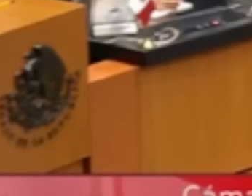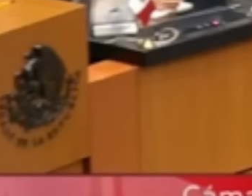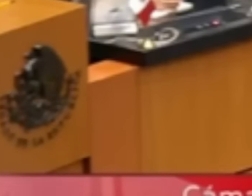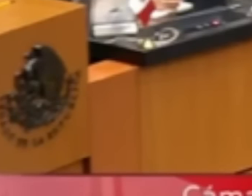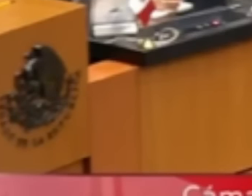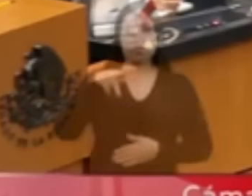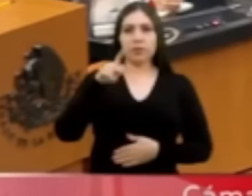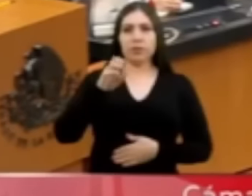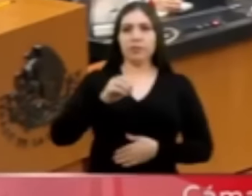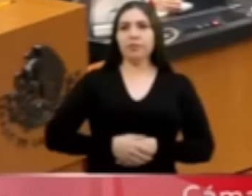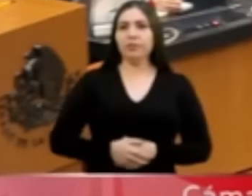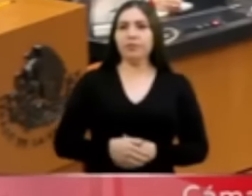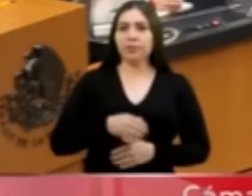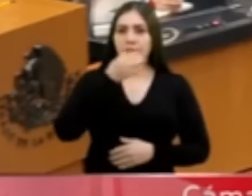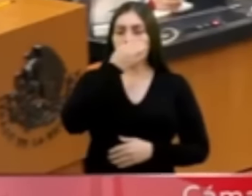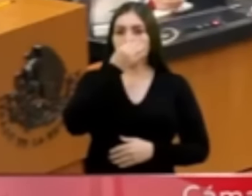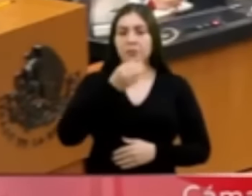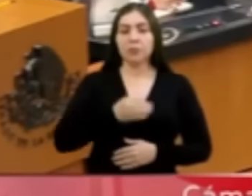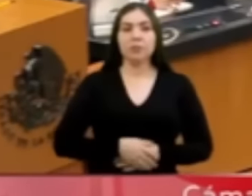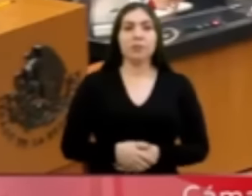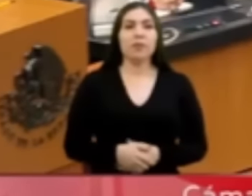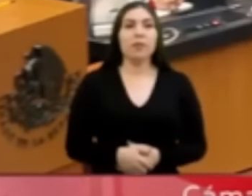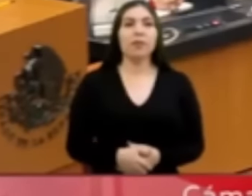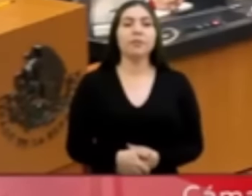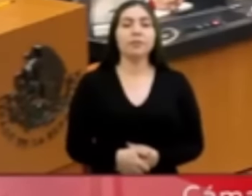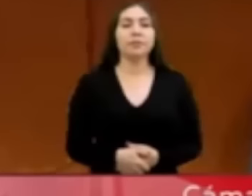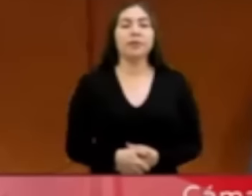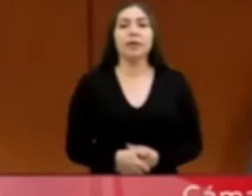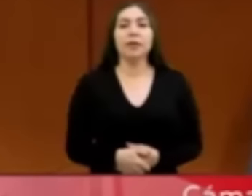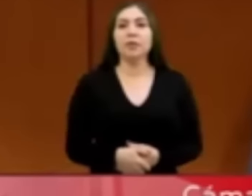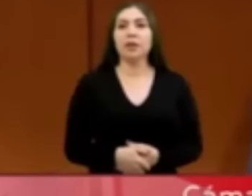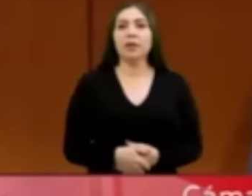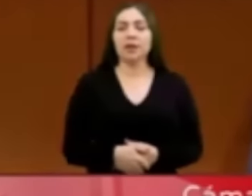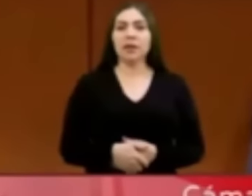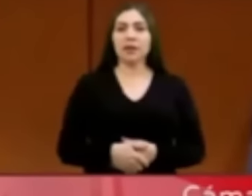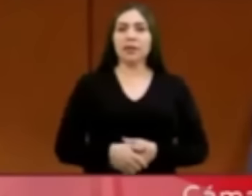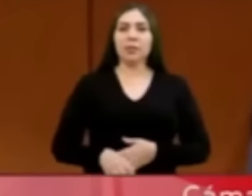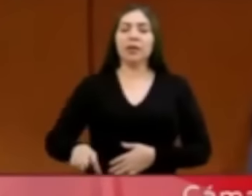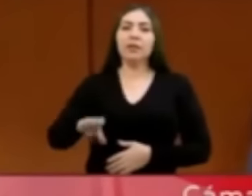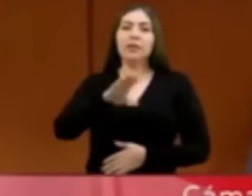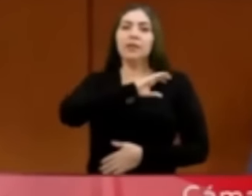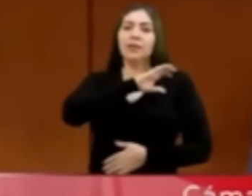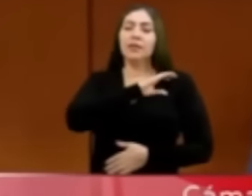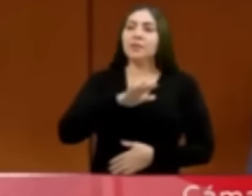Queridas y queridos amigos, y le quiero hablar al pueblo de México que seguro nos está viendo.